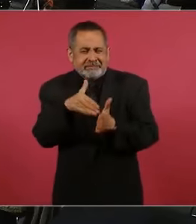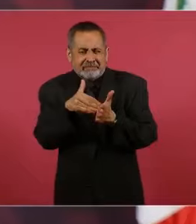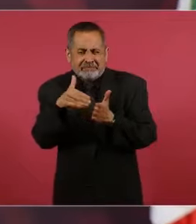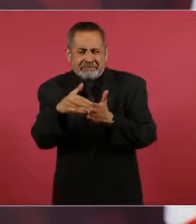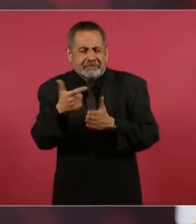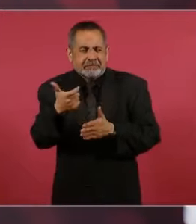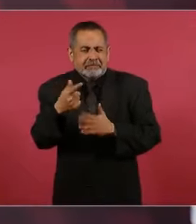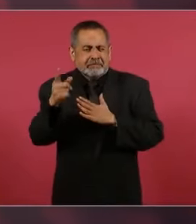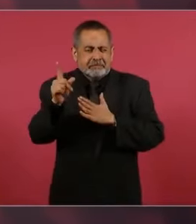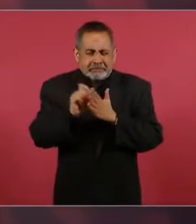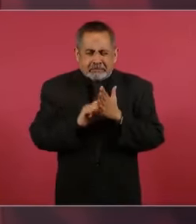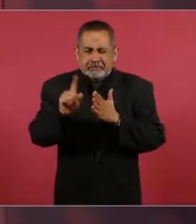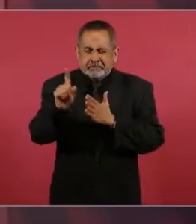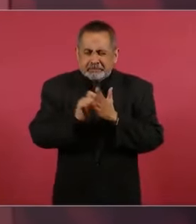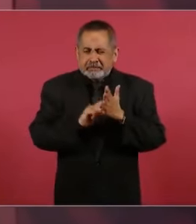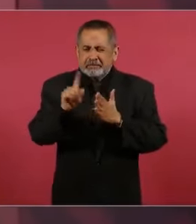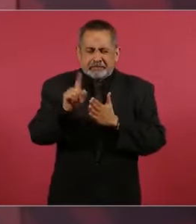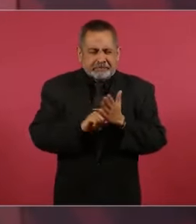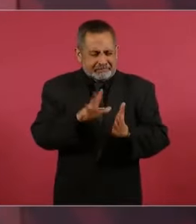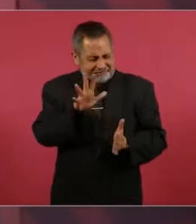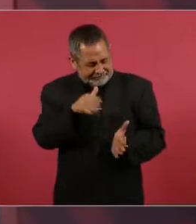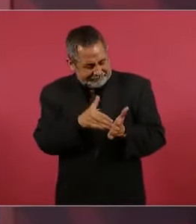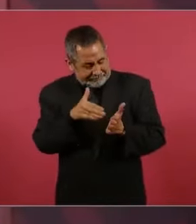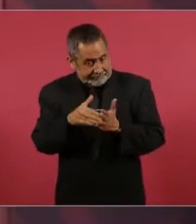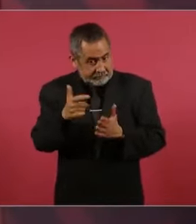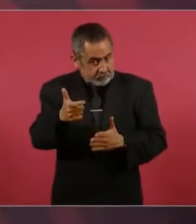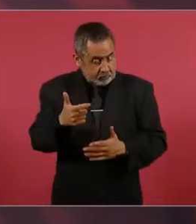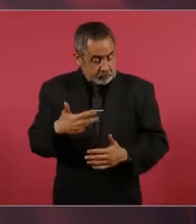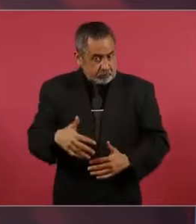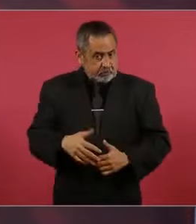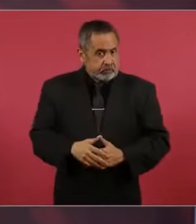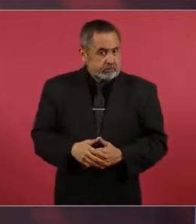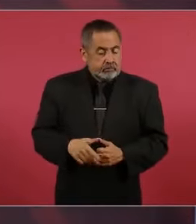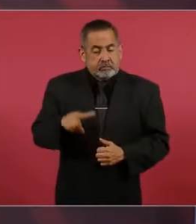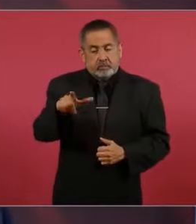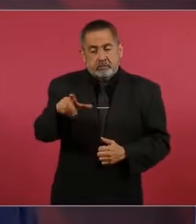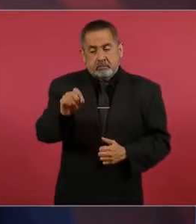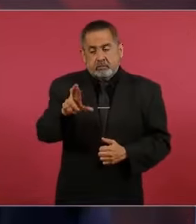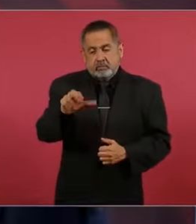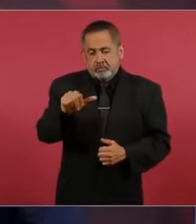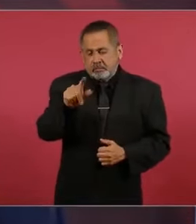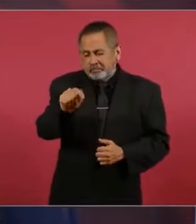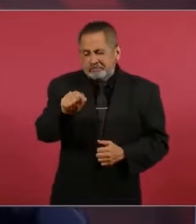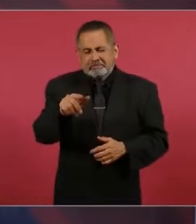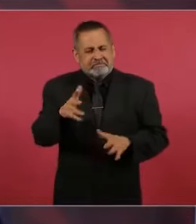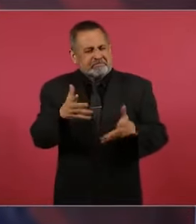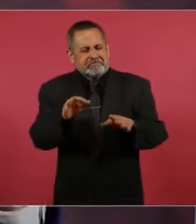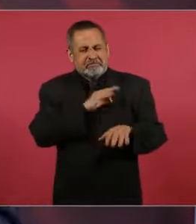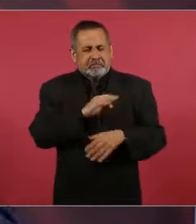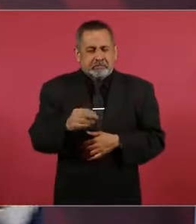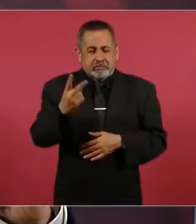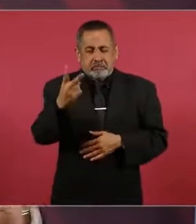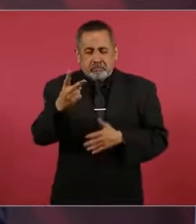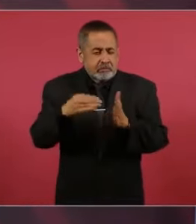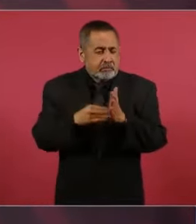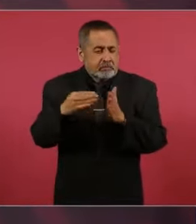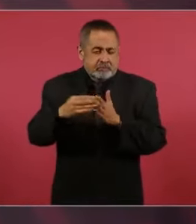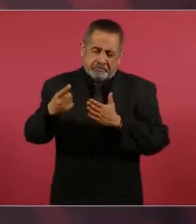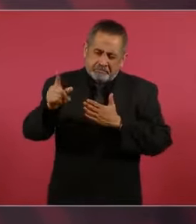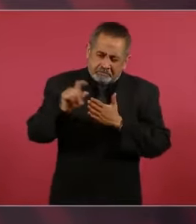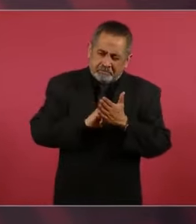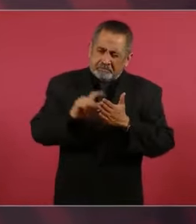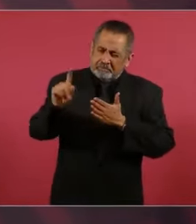5 millones de pesos mensuales. Loret, mínimo 2 millones